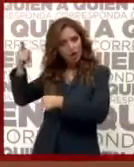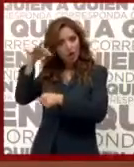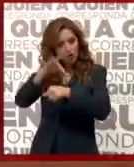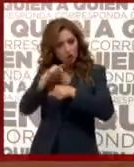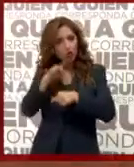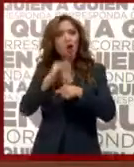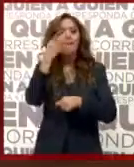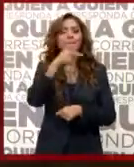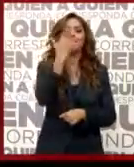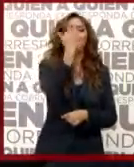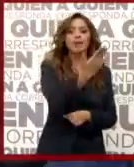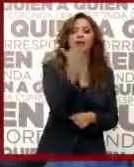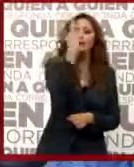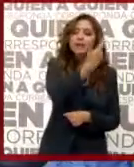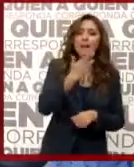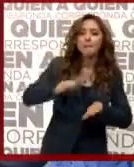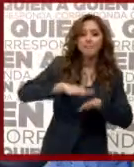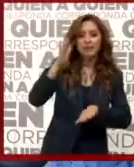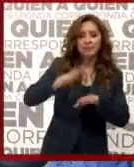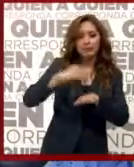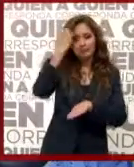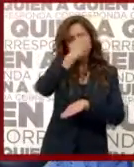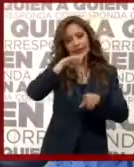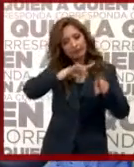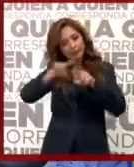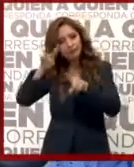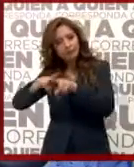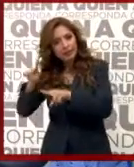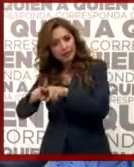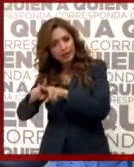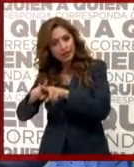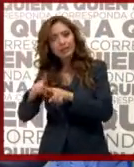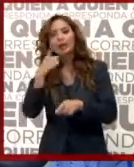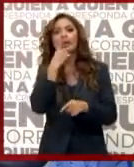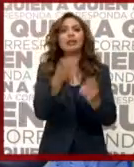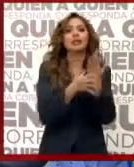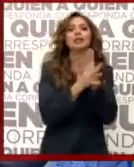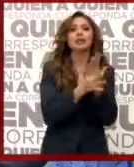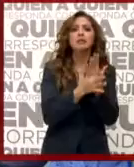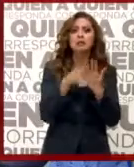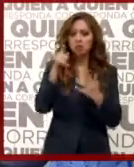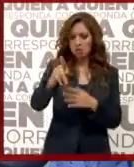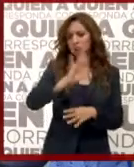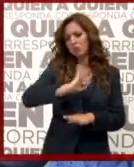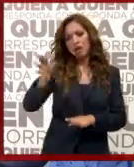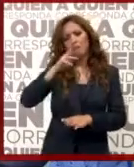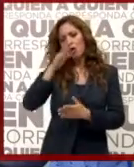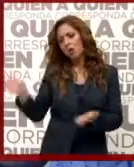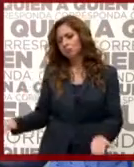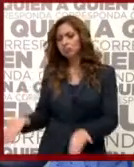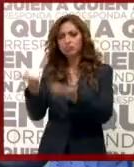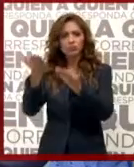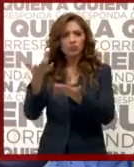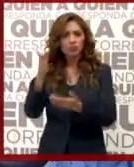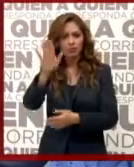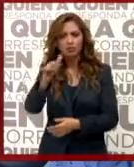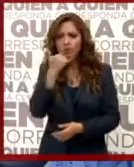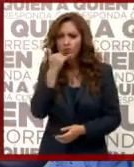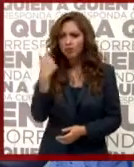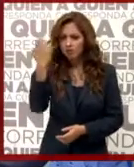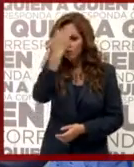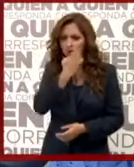realizarse más estudios. Me dijo, no, dice, ya se hubiera ido. Y le digo, pero señorita, ¿no me van a hacer los estudios? No,